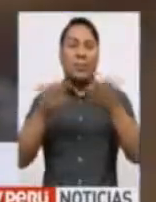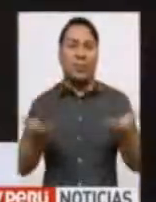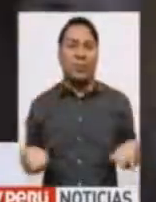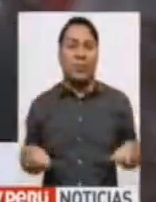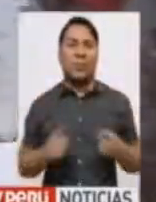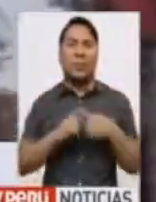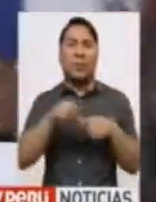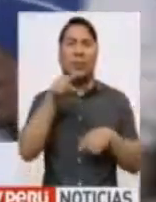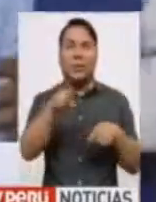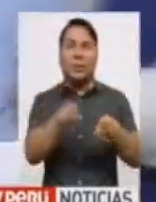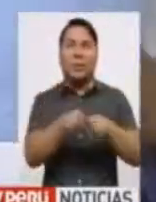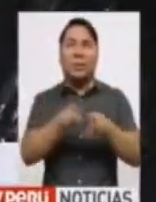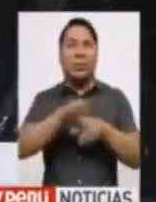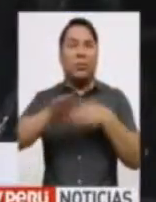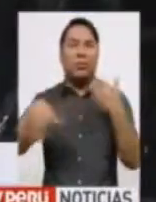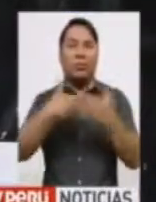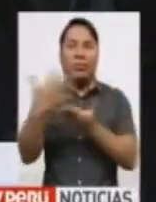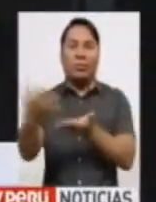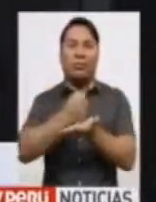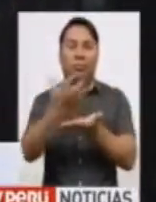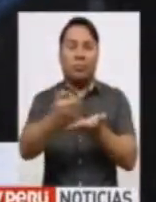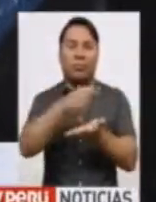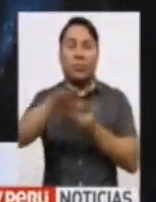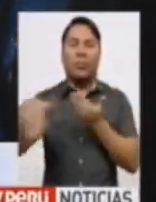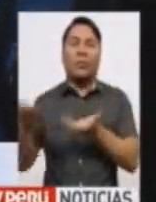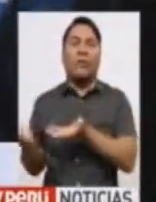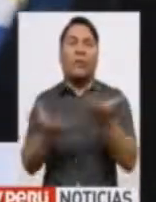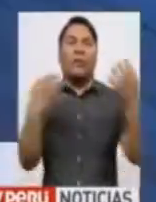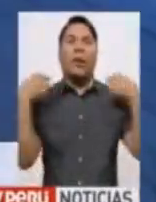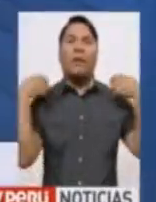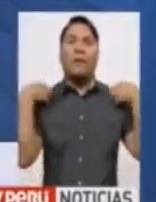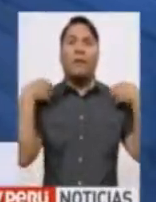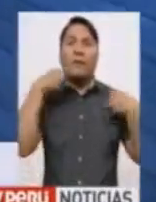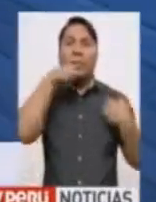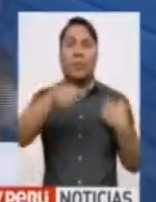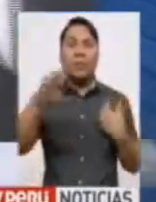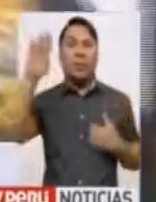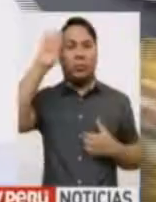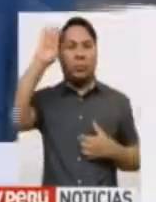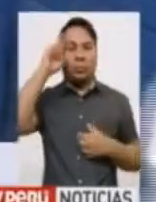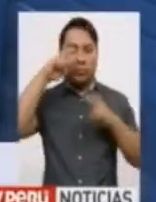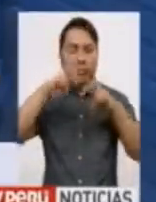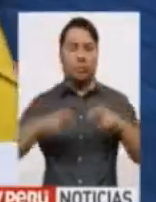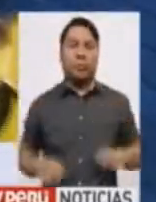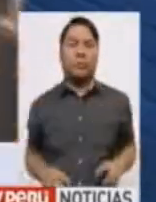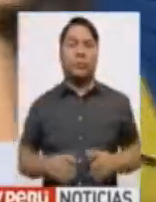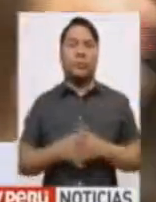supuestos medicamentos incautados fueron llevados a las oficinas de seguridad del Estado.